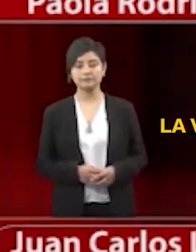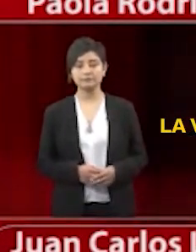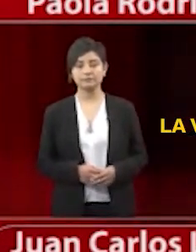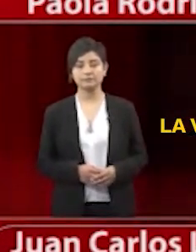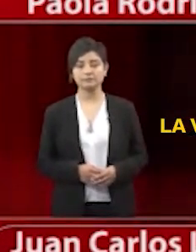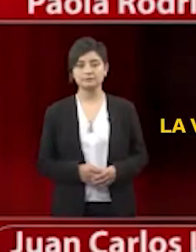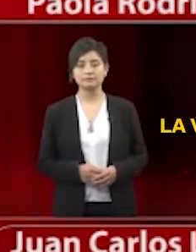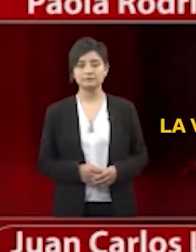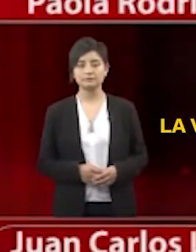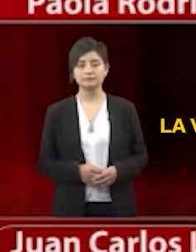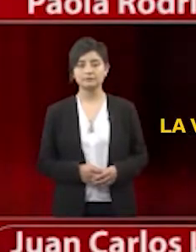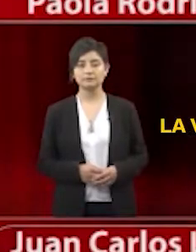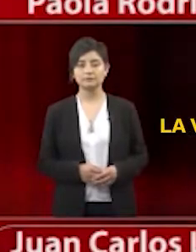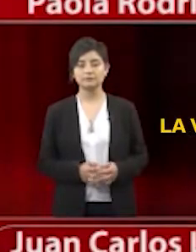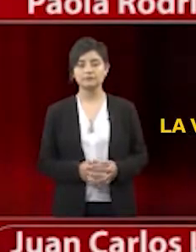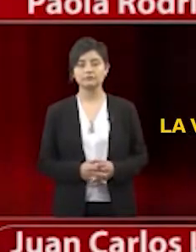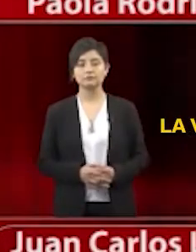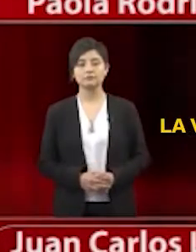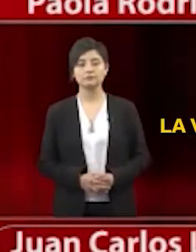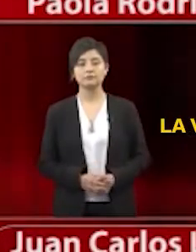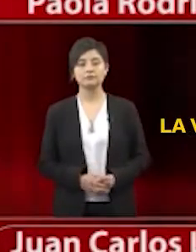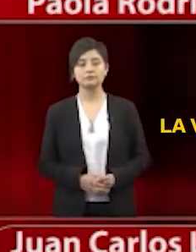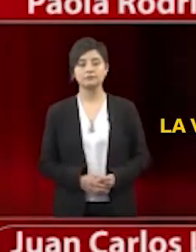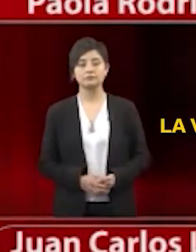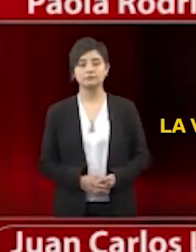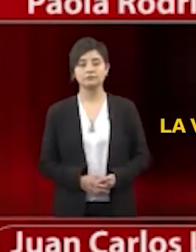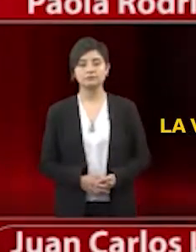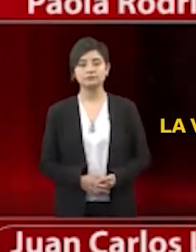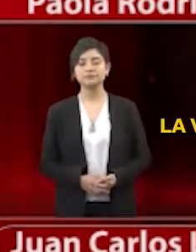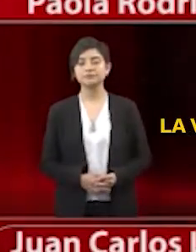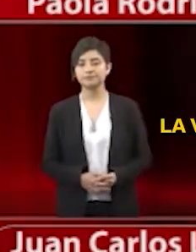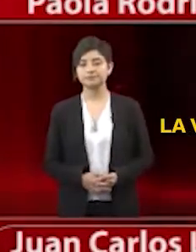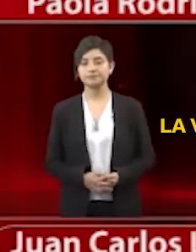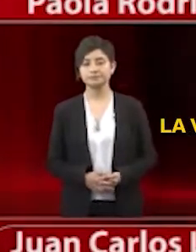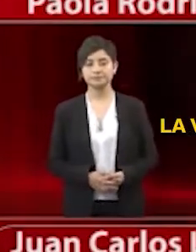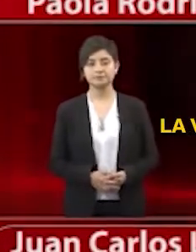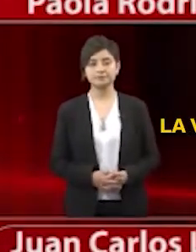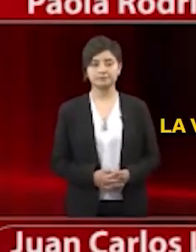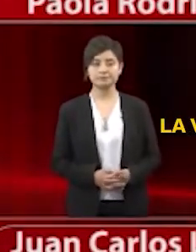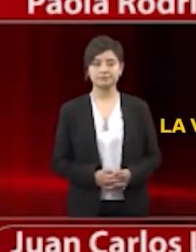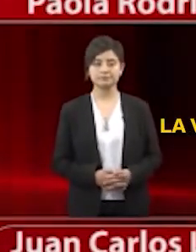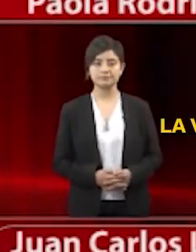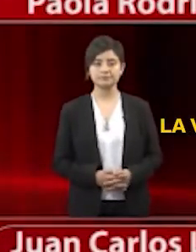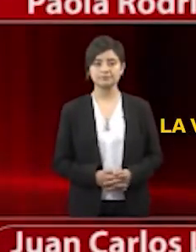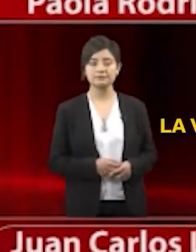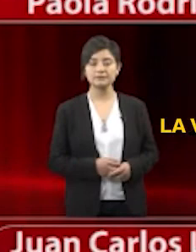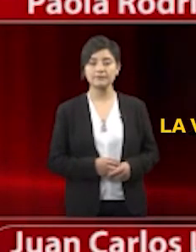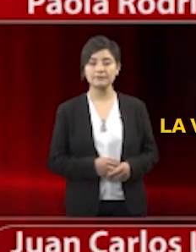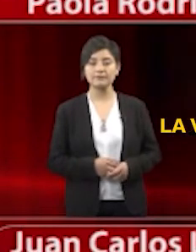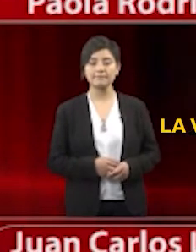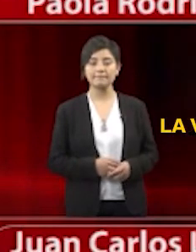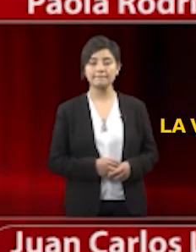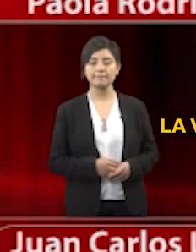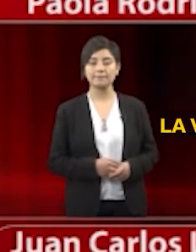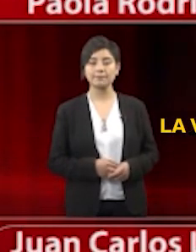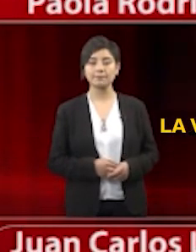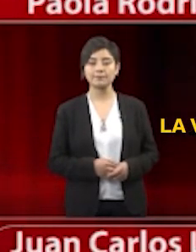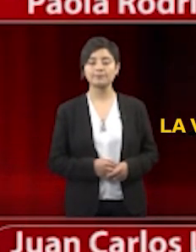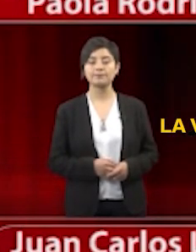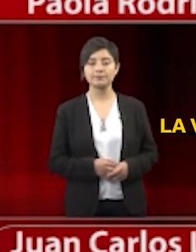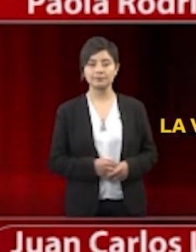que, contrario a lo que dicen algunos científicos, casi todos ellos muy cercanos a las